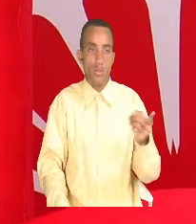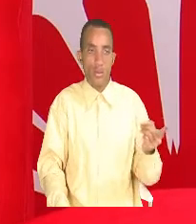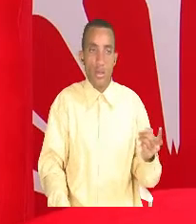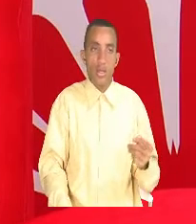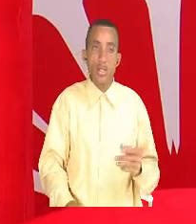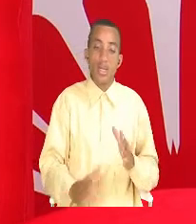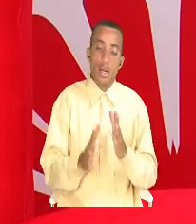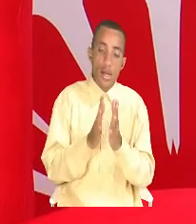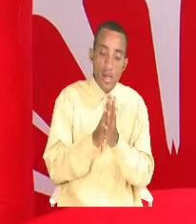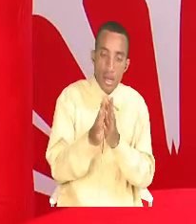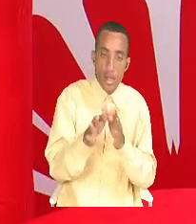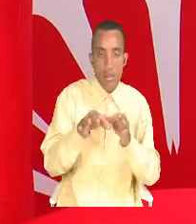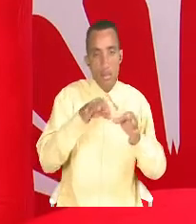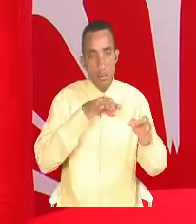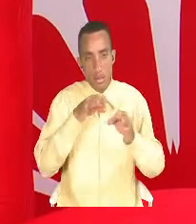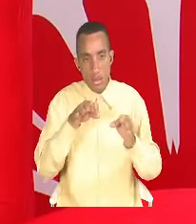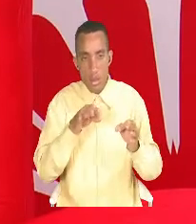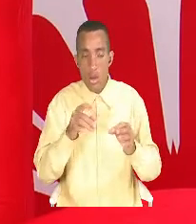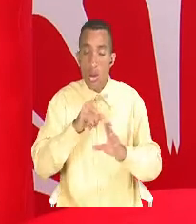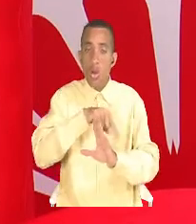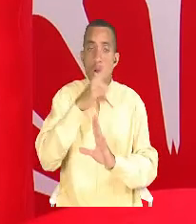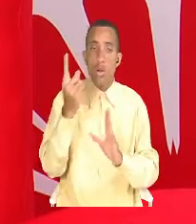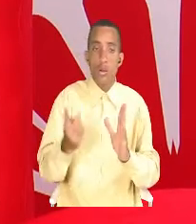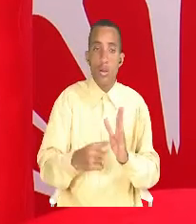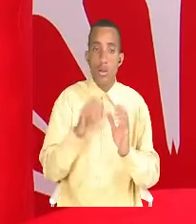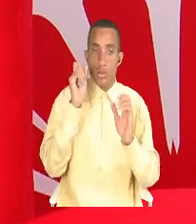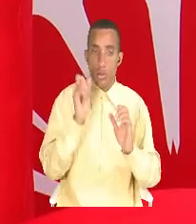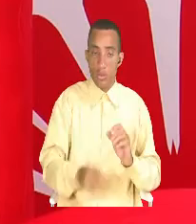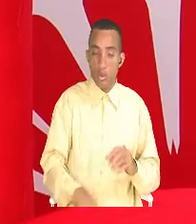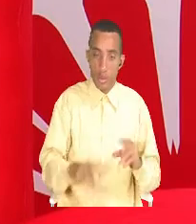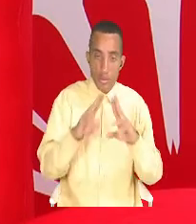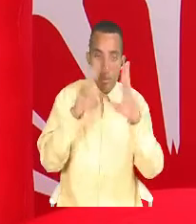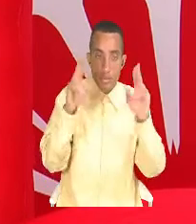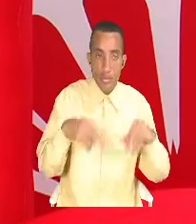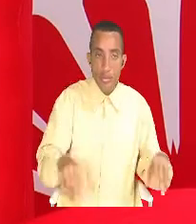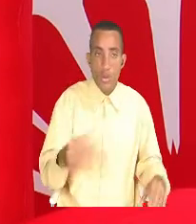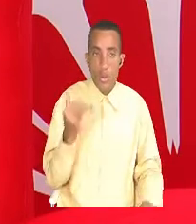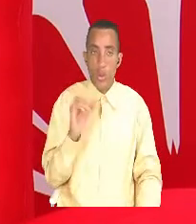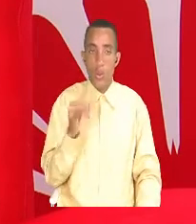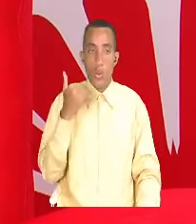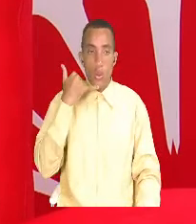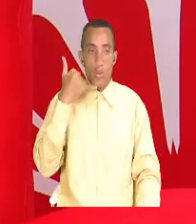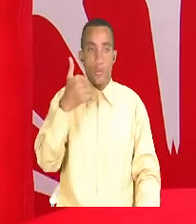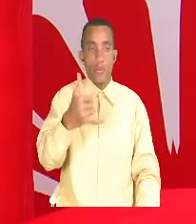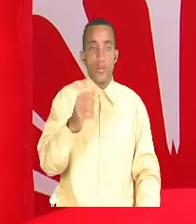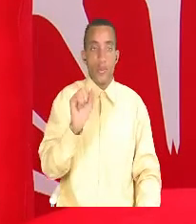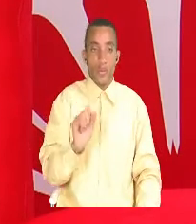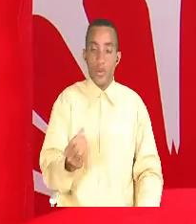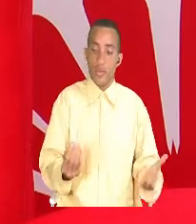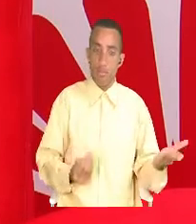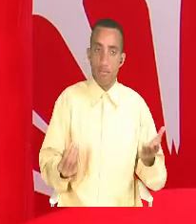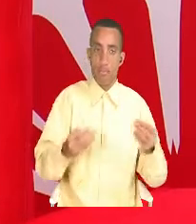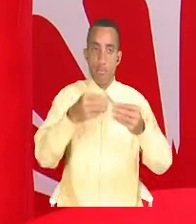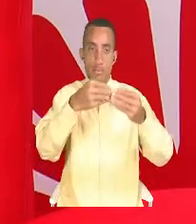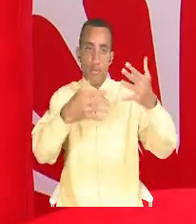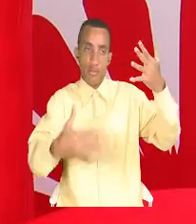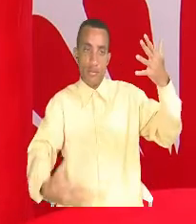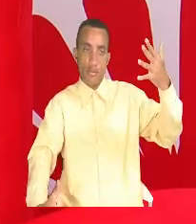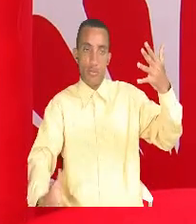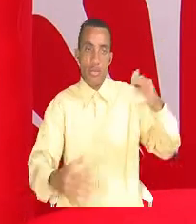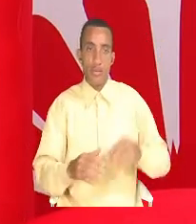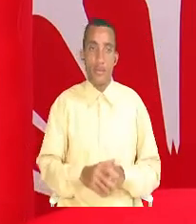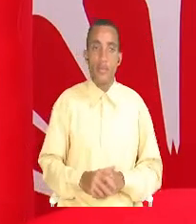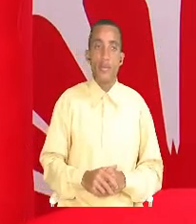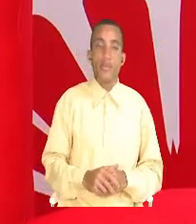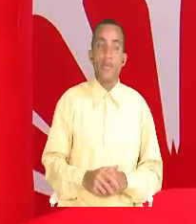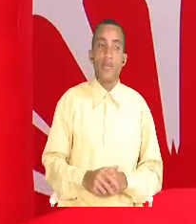alcanzo a explicarnos todos, pero pues ustedes ya pueden seguir sus páginas y llamar para pues conocer todo el portafolio de servicio de ellos. Señor Leonardo,